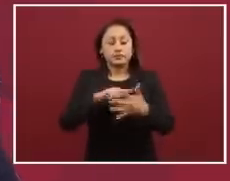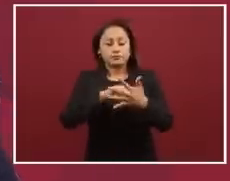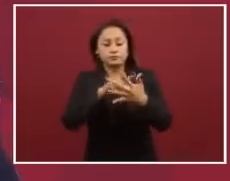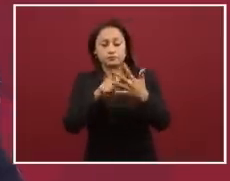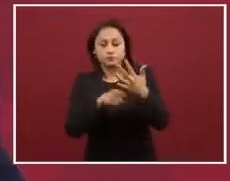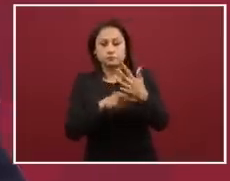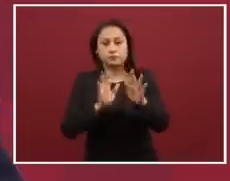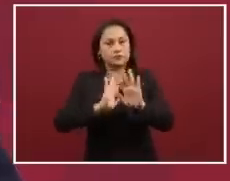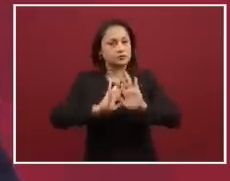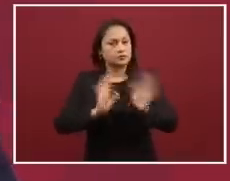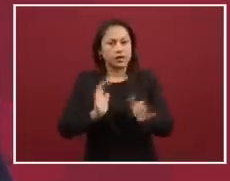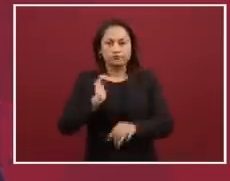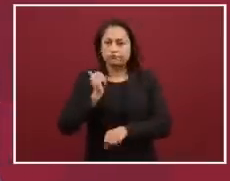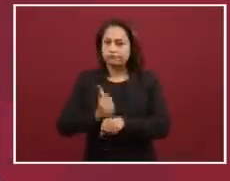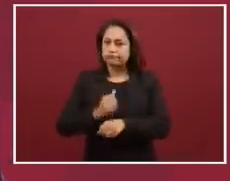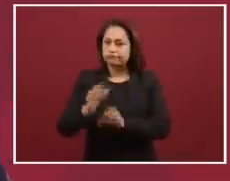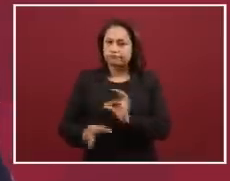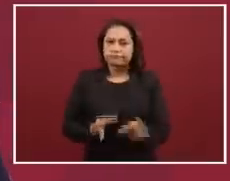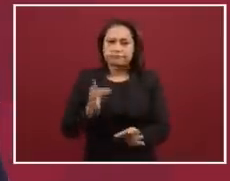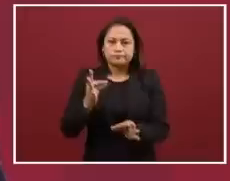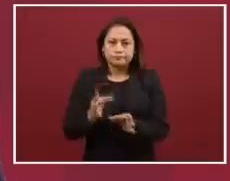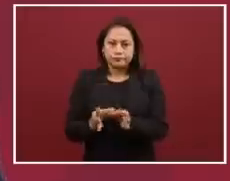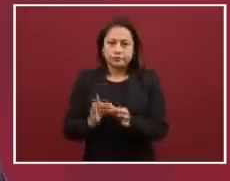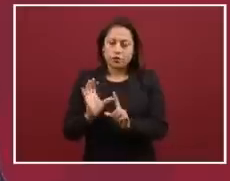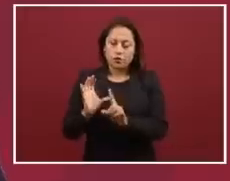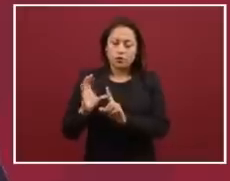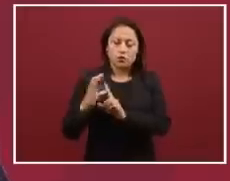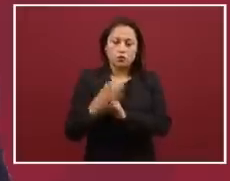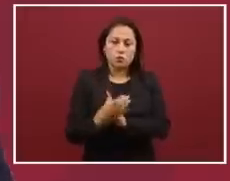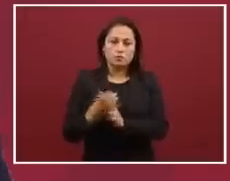instalados. Somos una comisión intersecretarial.